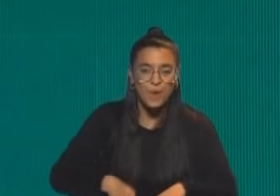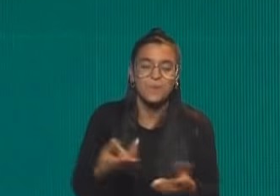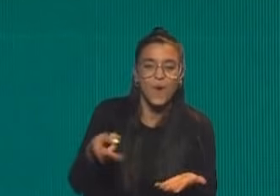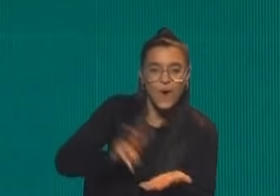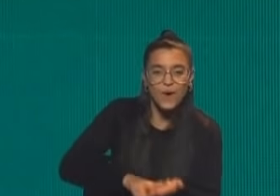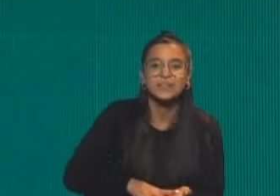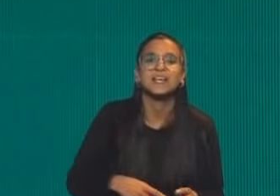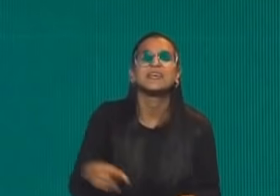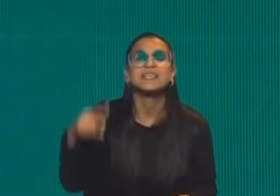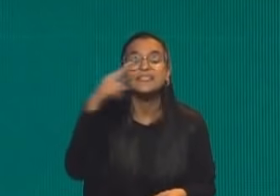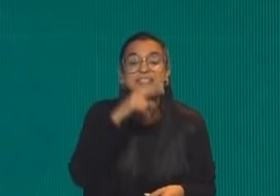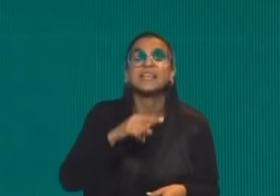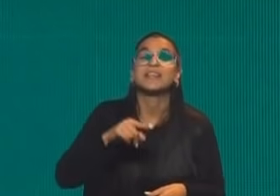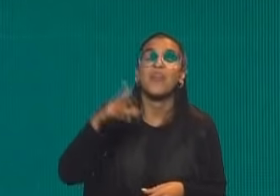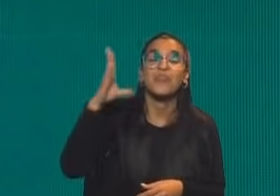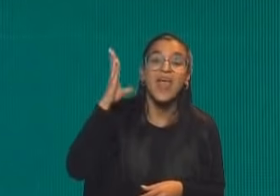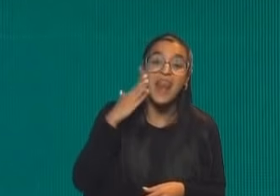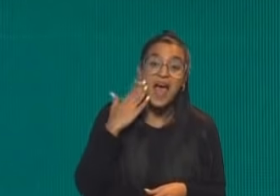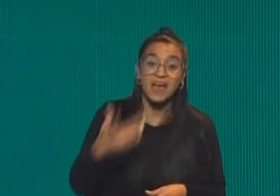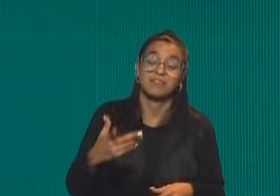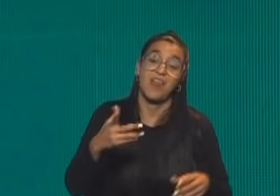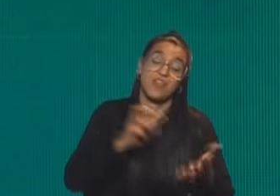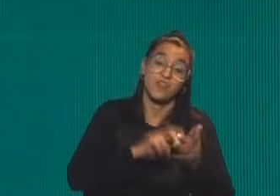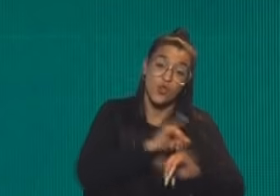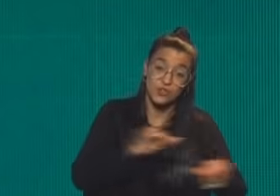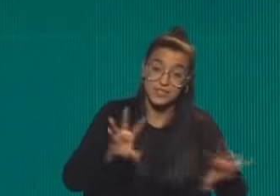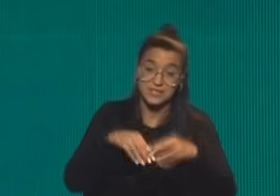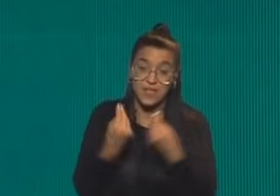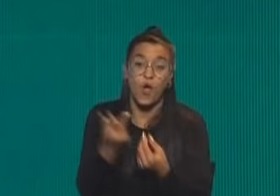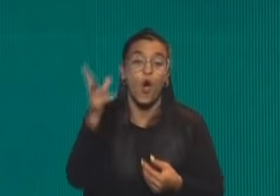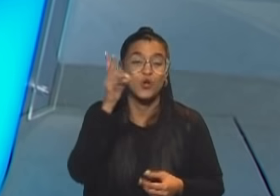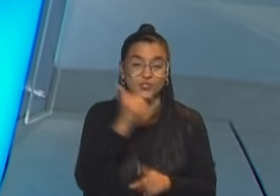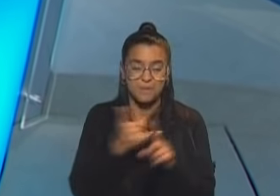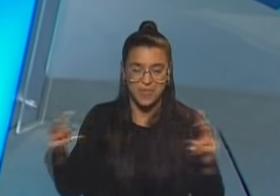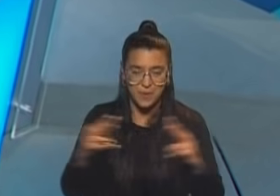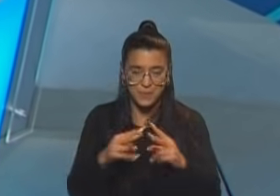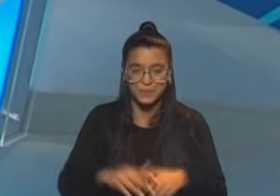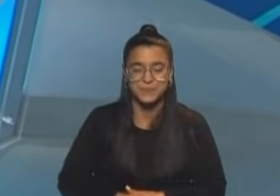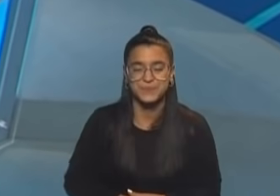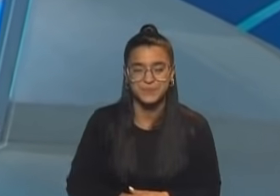nuevamente, 19 horas con Televisión Pública Noticias, 20:30 con cierre de edición. Será hasta entonces.